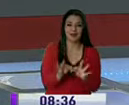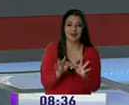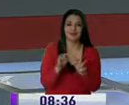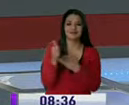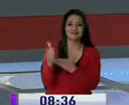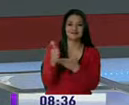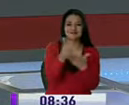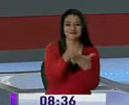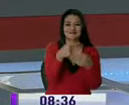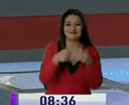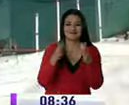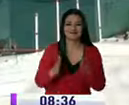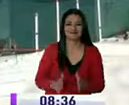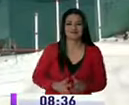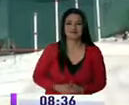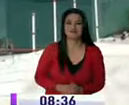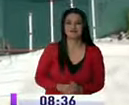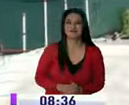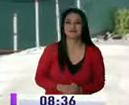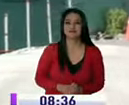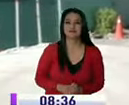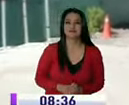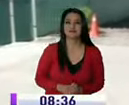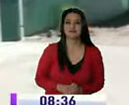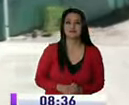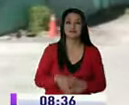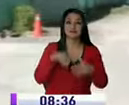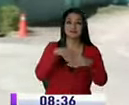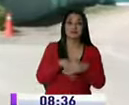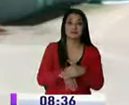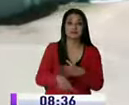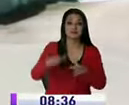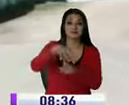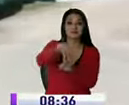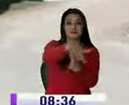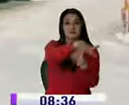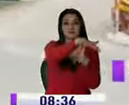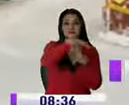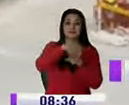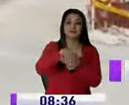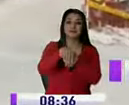de todos los quiteños. Dentro del Parque Elegido, ubicado en el